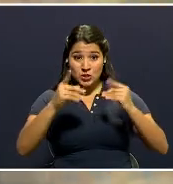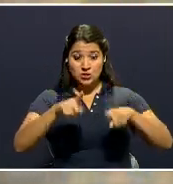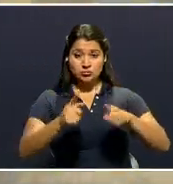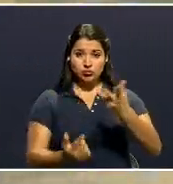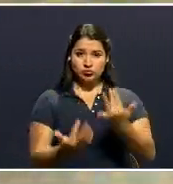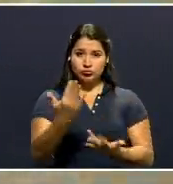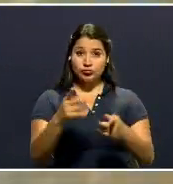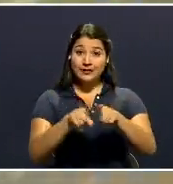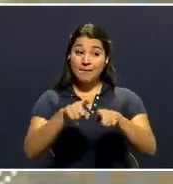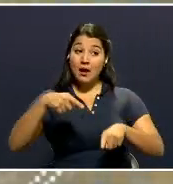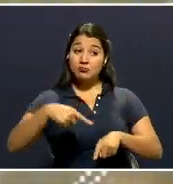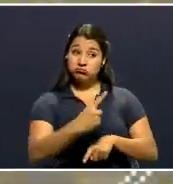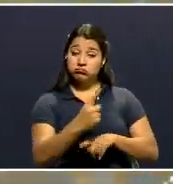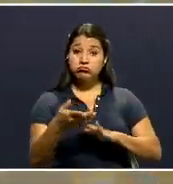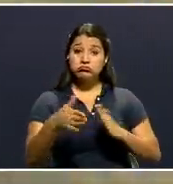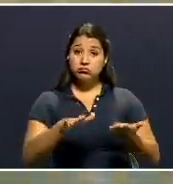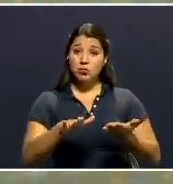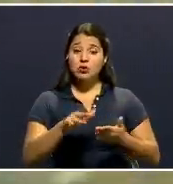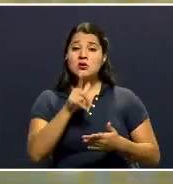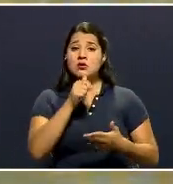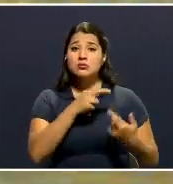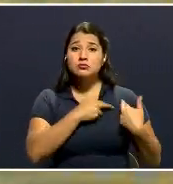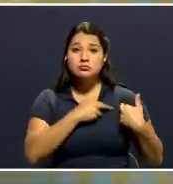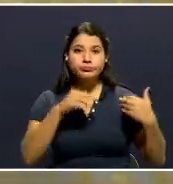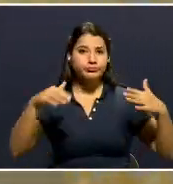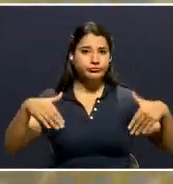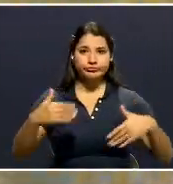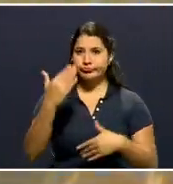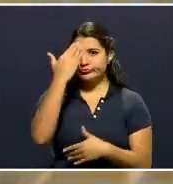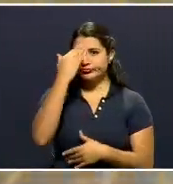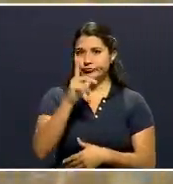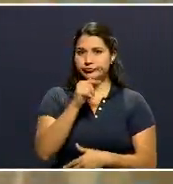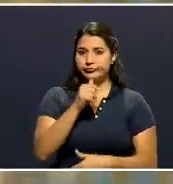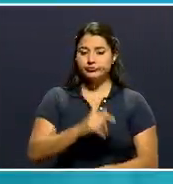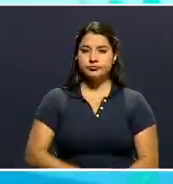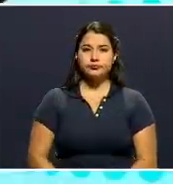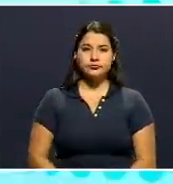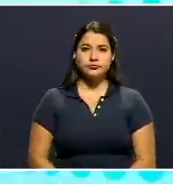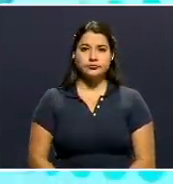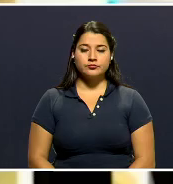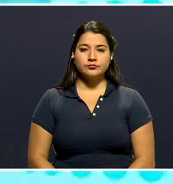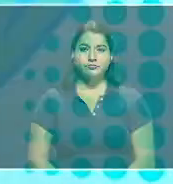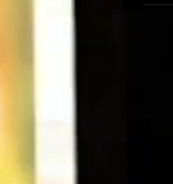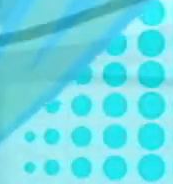y amenazas de muerte, cuyos responsables aún no han sido identificados.